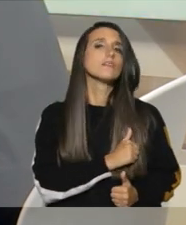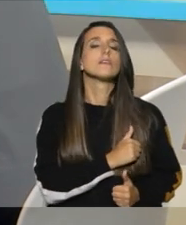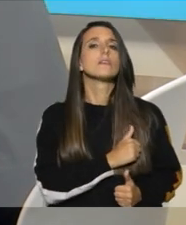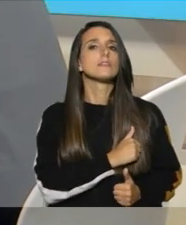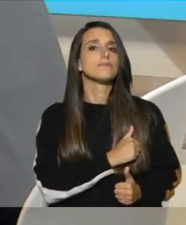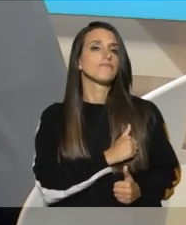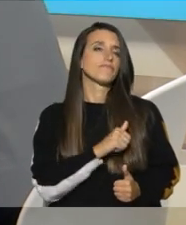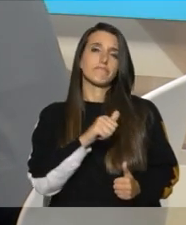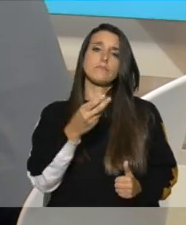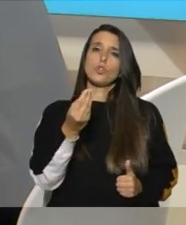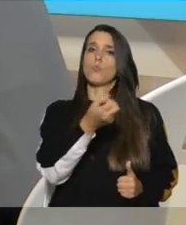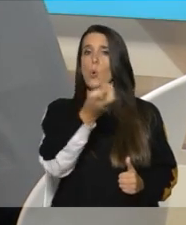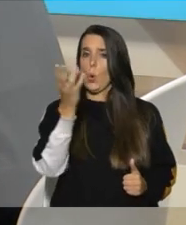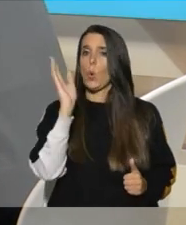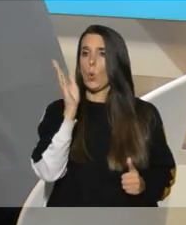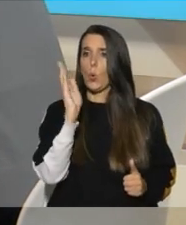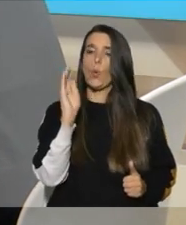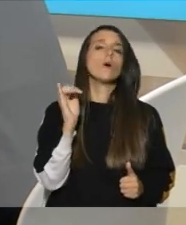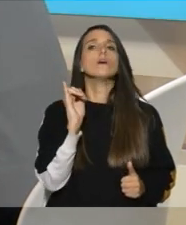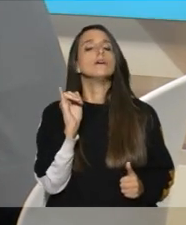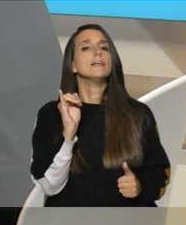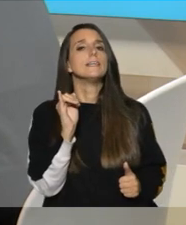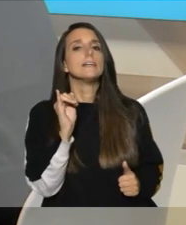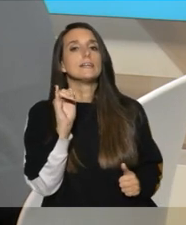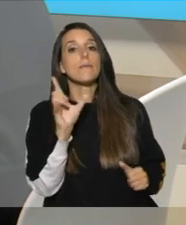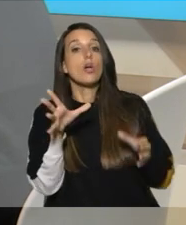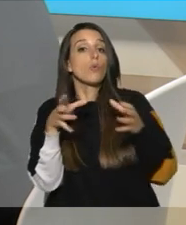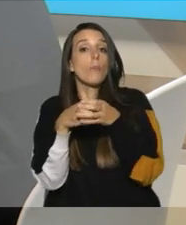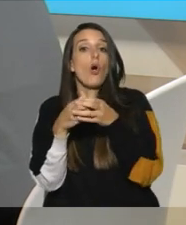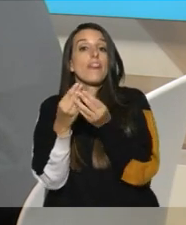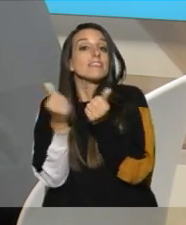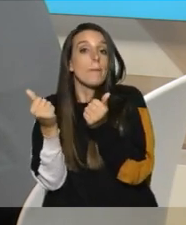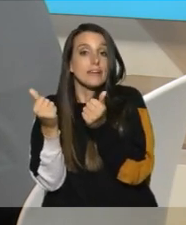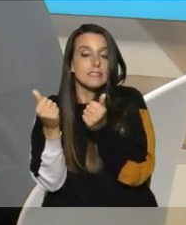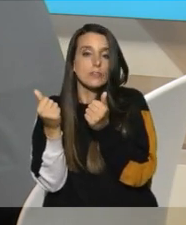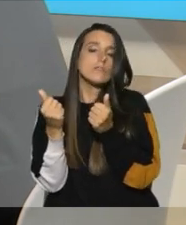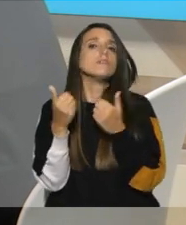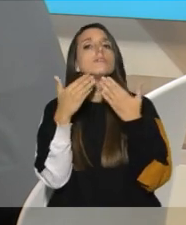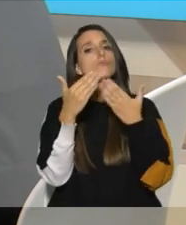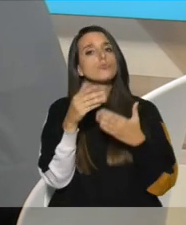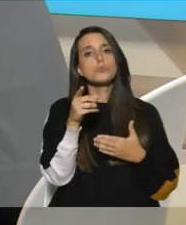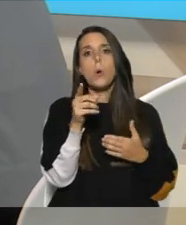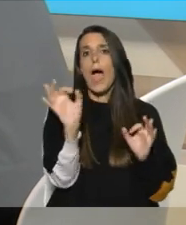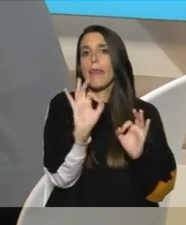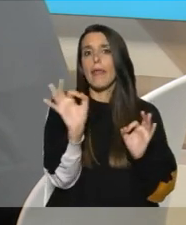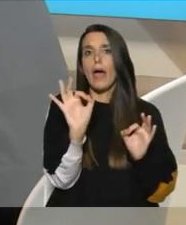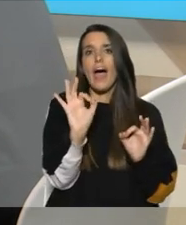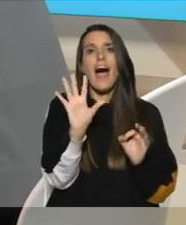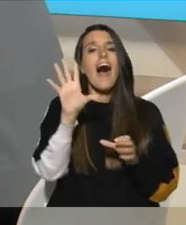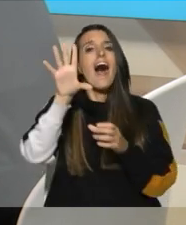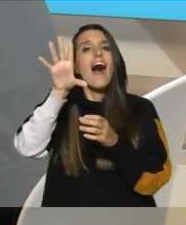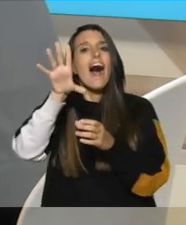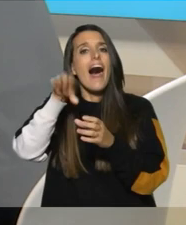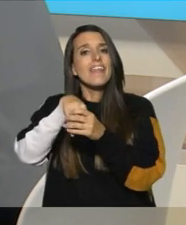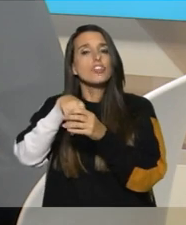que hay unas cuantas, ¿no? Sin duda. Ahí está el grupo de los desaparecidos, por nombrar a uno. Y que ustedes no figuran, digamos, en este